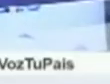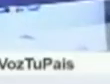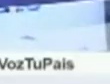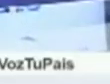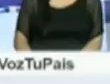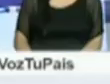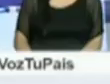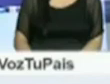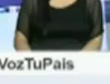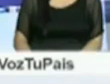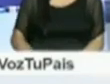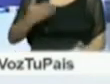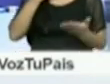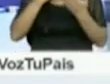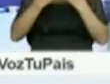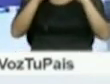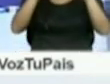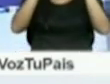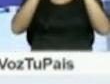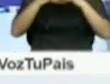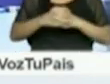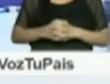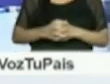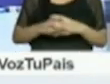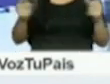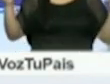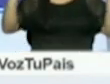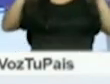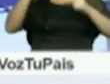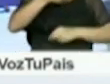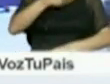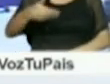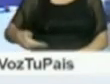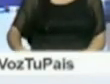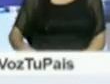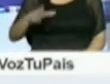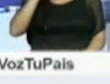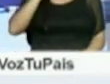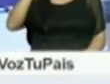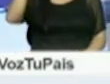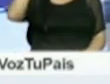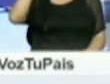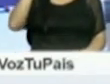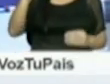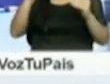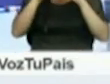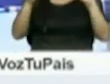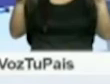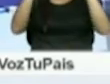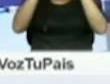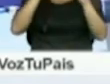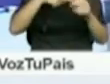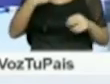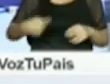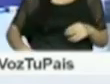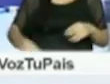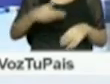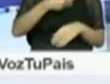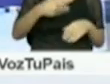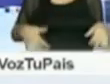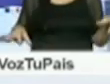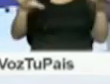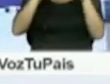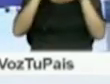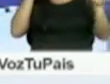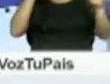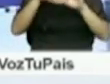Muchas gracias por su amable sintonía. Con la presencia del presidente de la República, Rafael Correa, y su homólogo de China, Xi Jinping, se